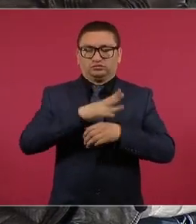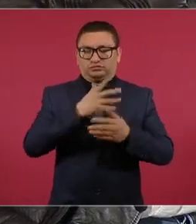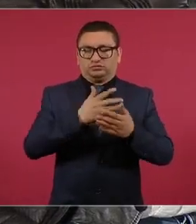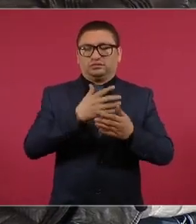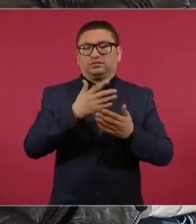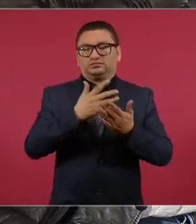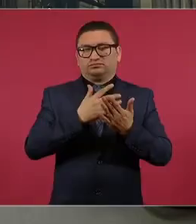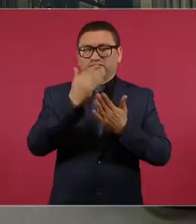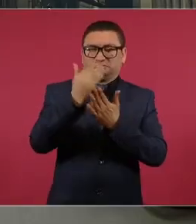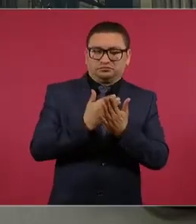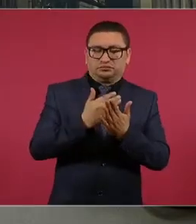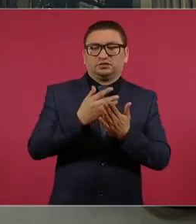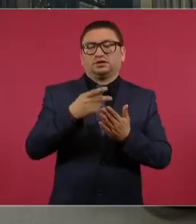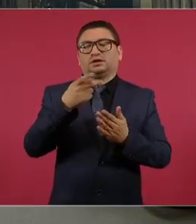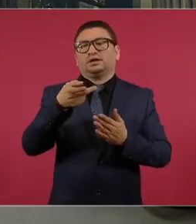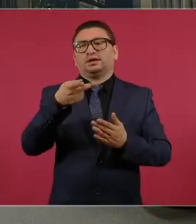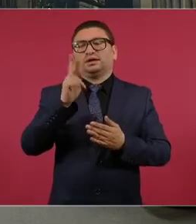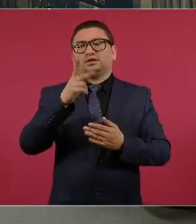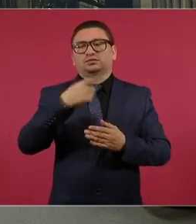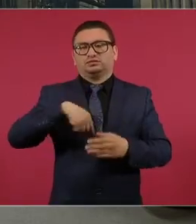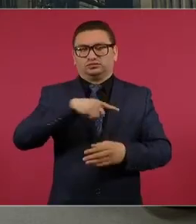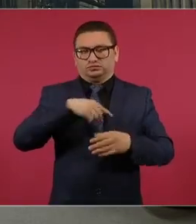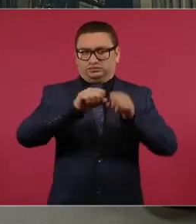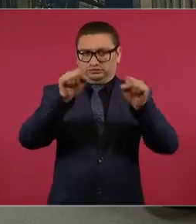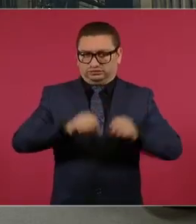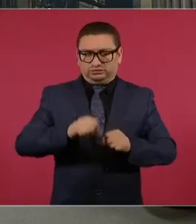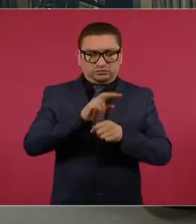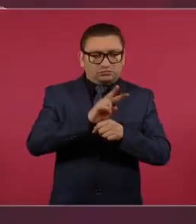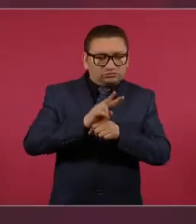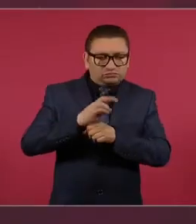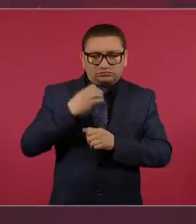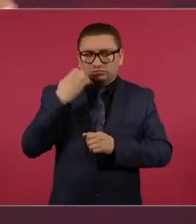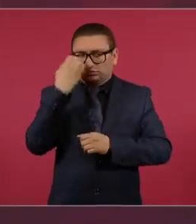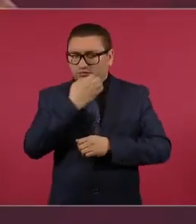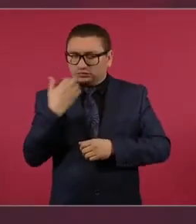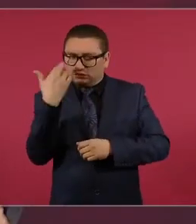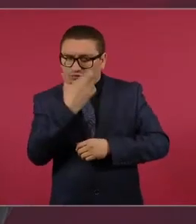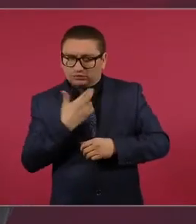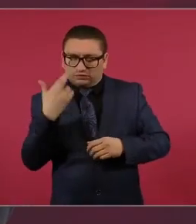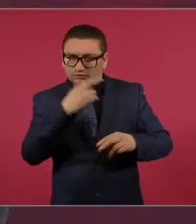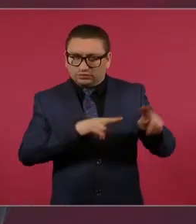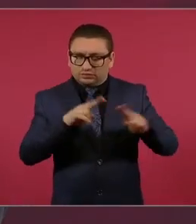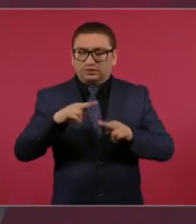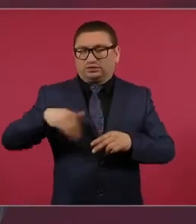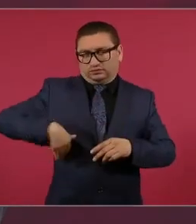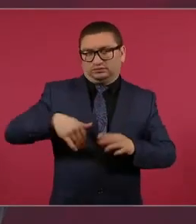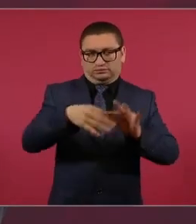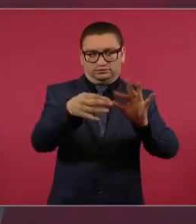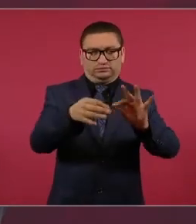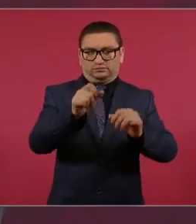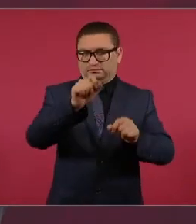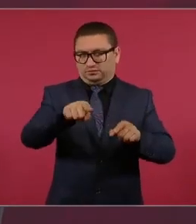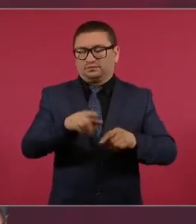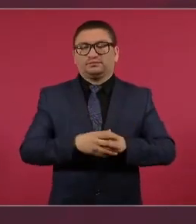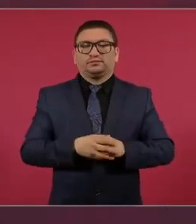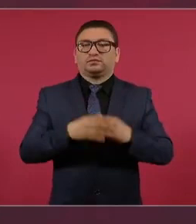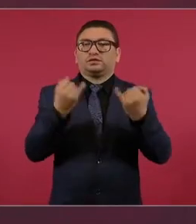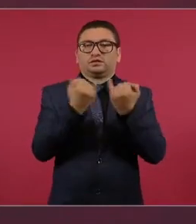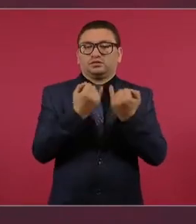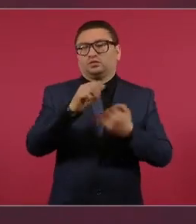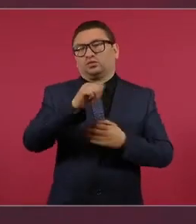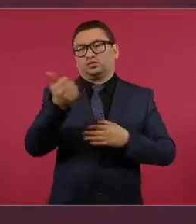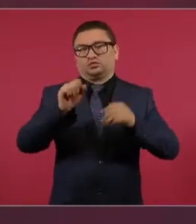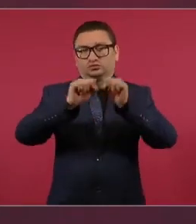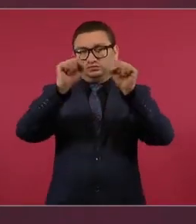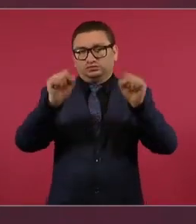eh Y es el sistema que tenemos utilizando para ver los casos y es un poco lo que les comenté previamente pero también tenemos un